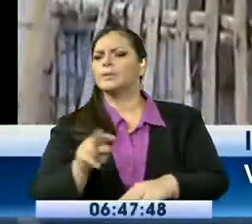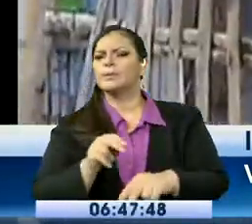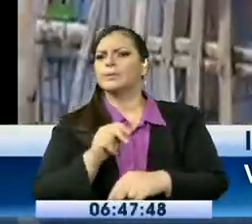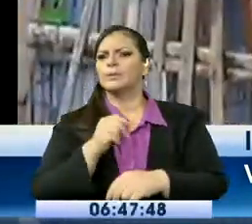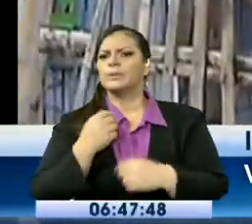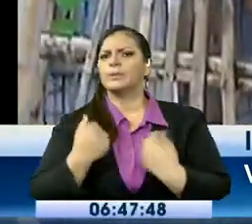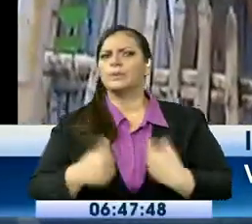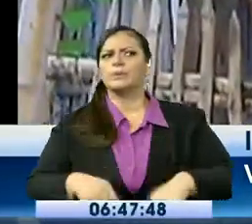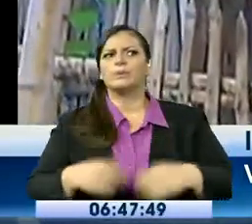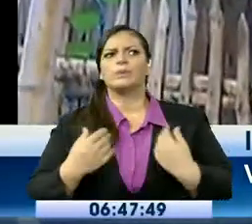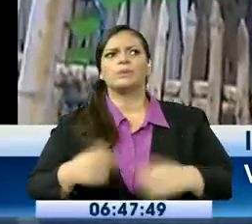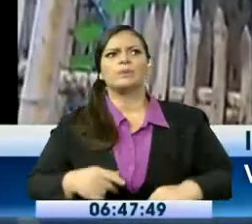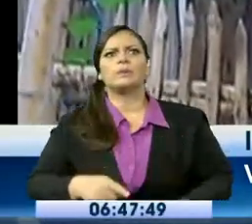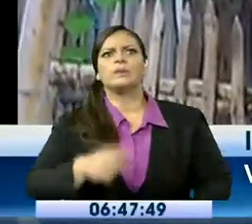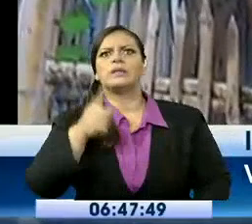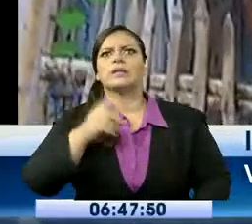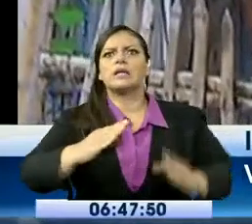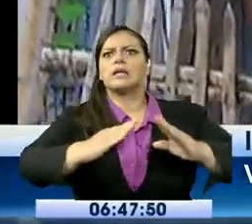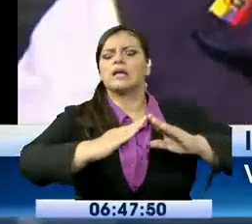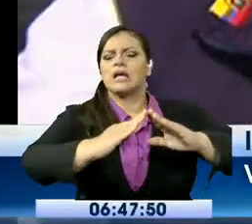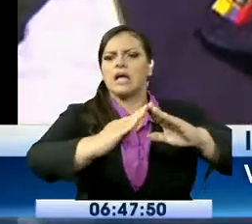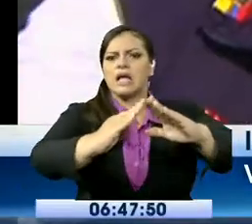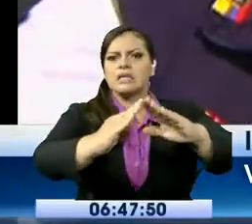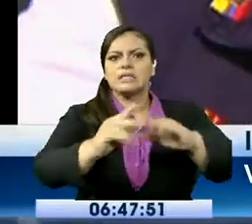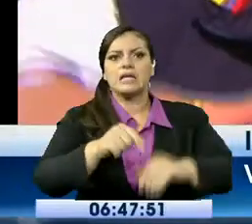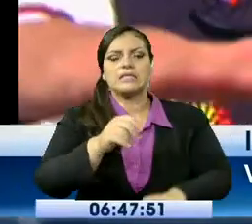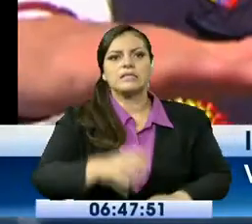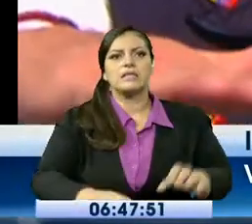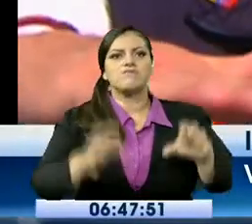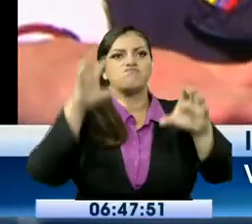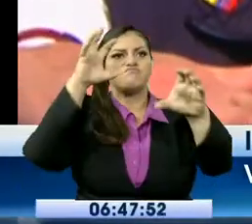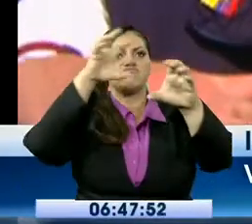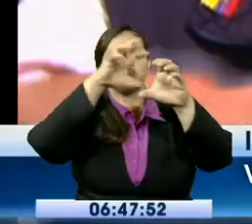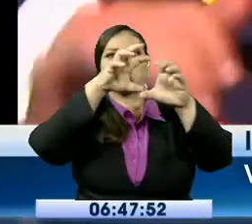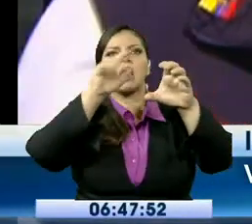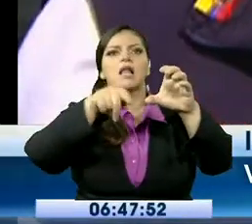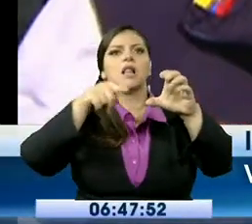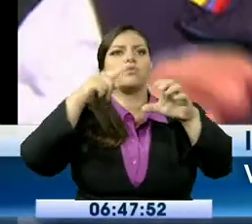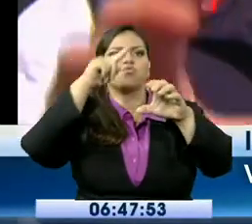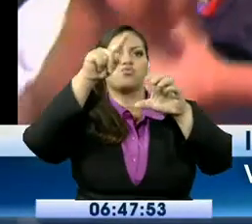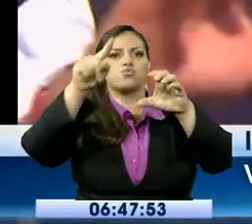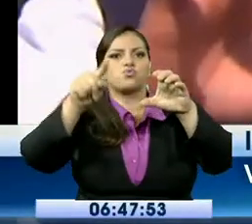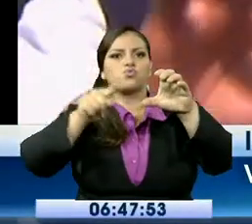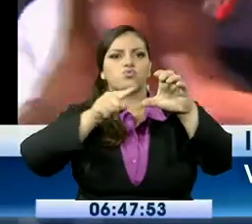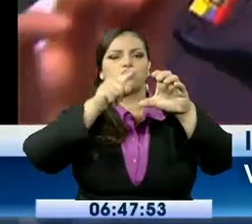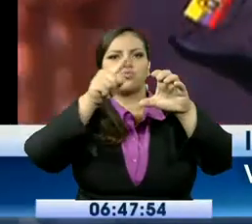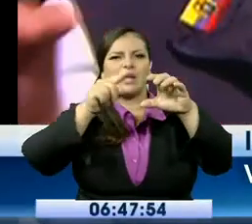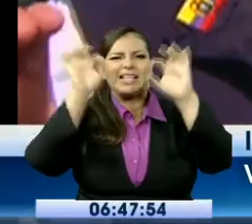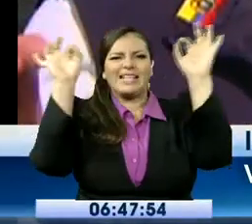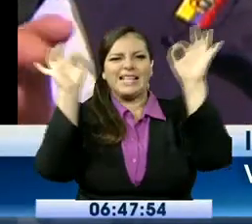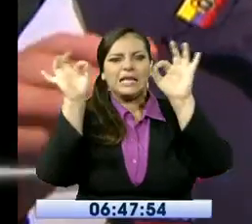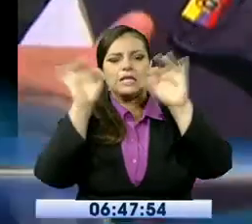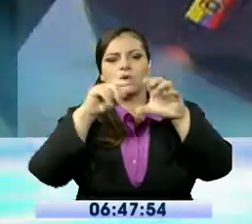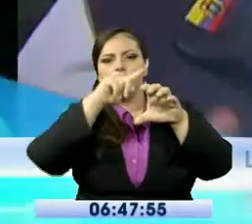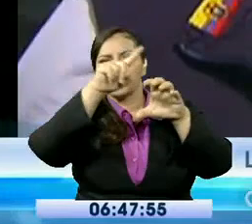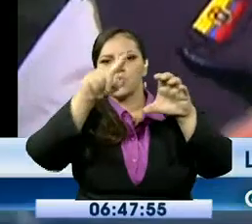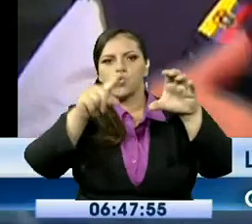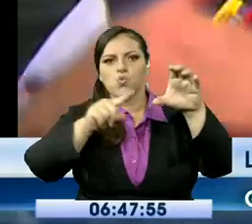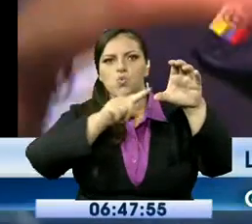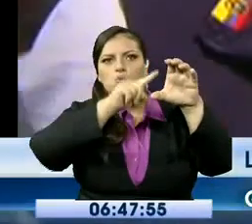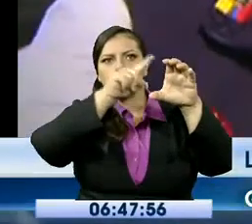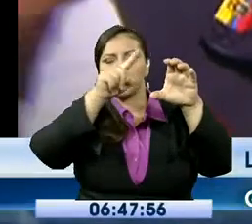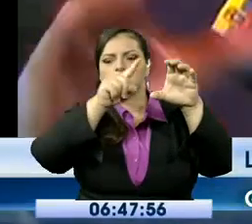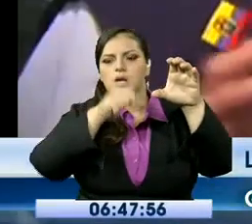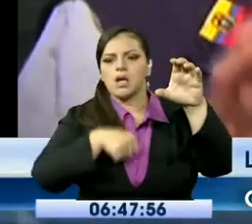los medidores de varias casas. Como el canal ha elevado su nivel el agua, los medidores en unas